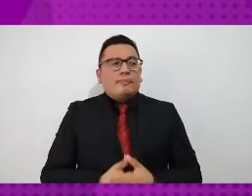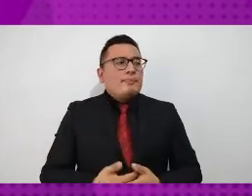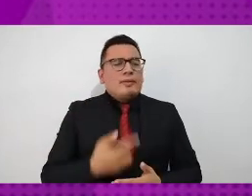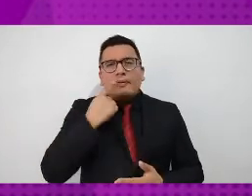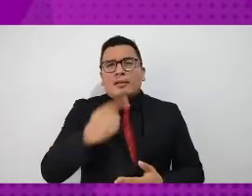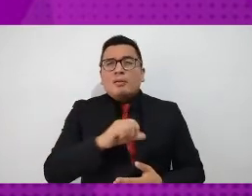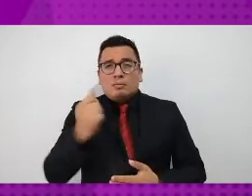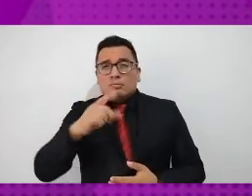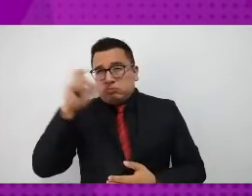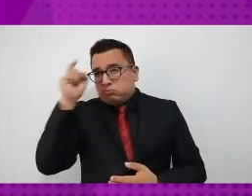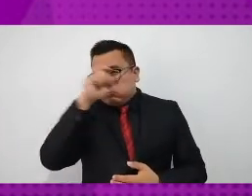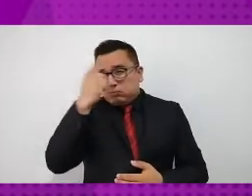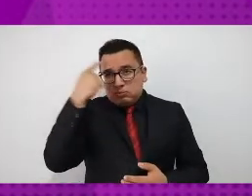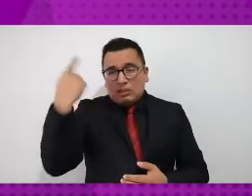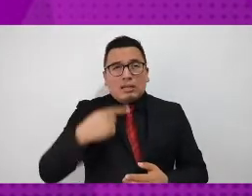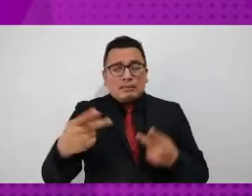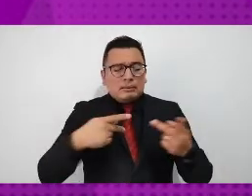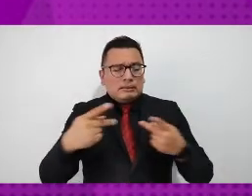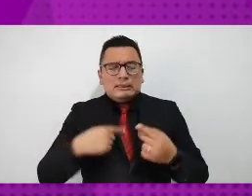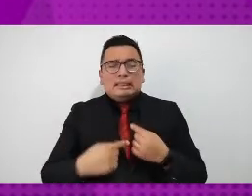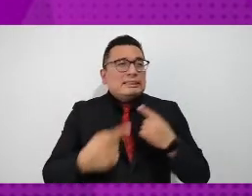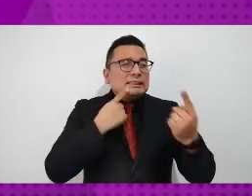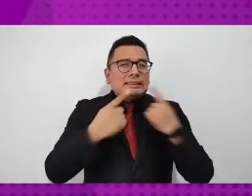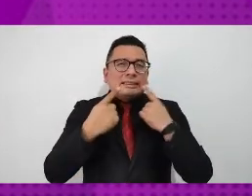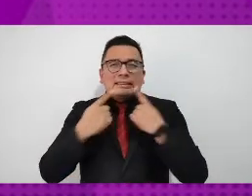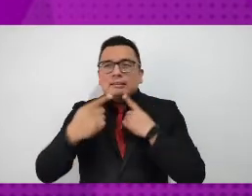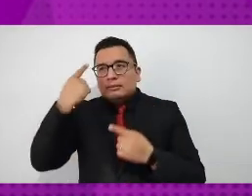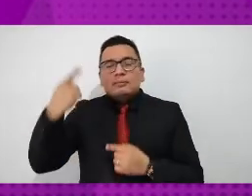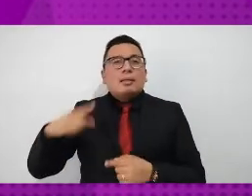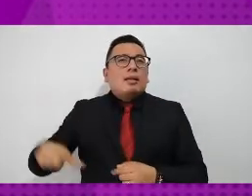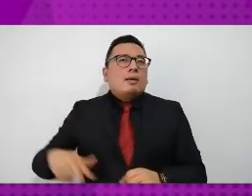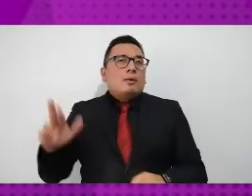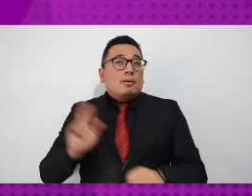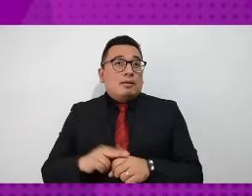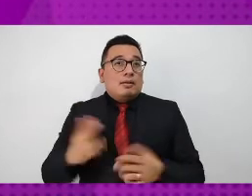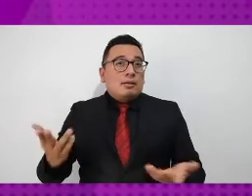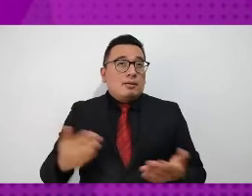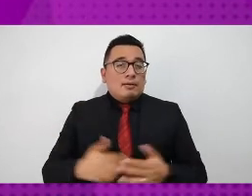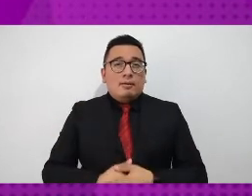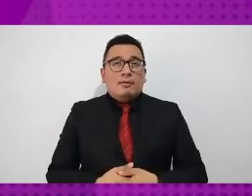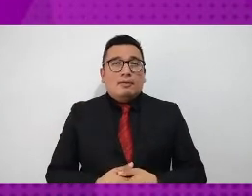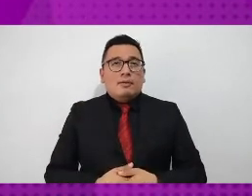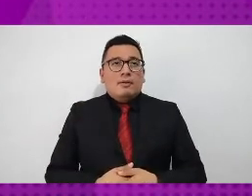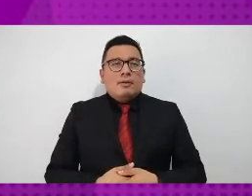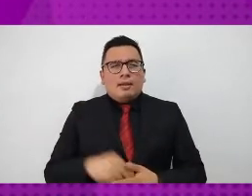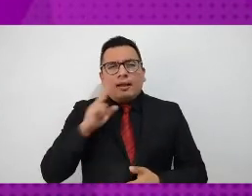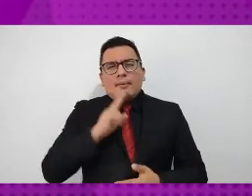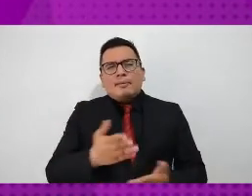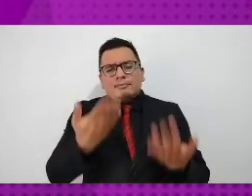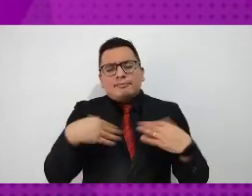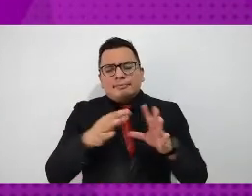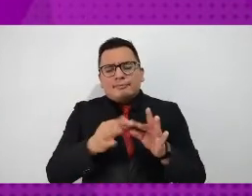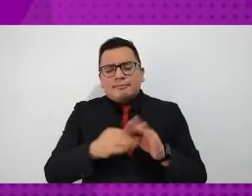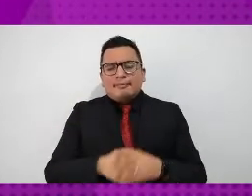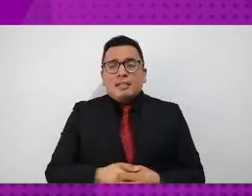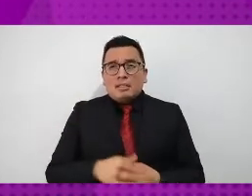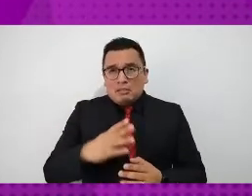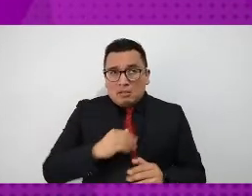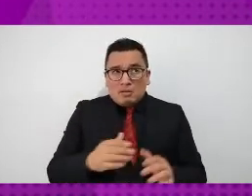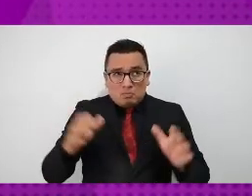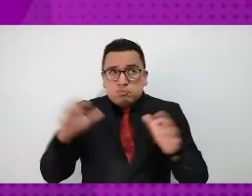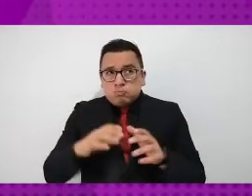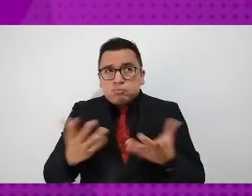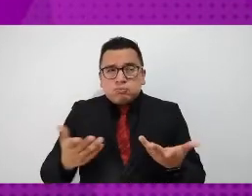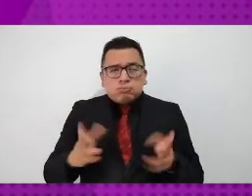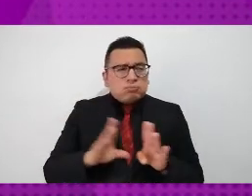reto que tuvieron fue la organización de los debates para gobernador o gobernadora de hidalgo a ver platícanos hubo alguna comisión